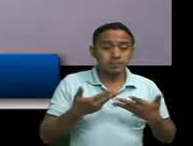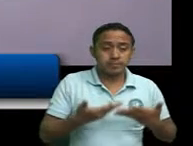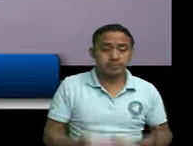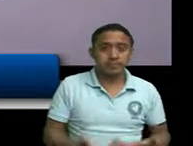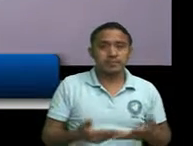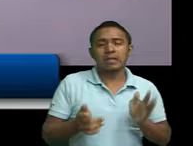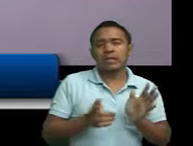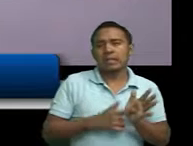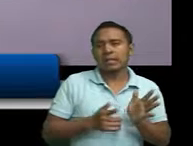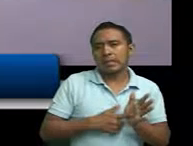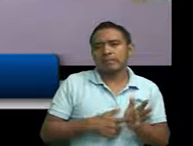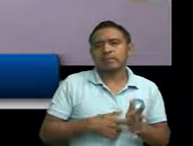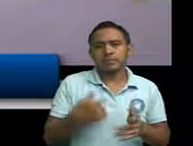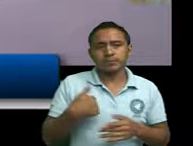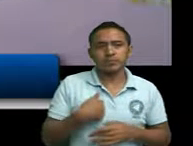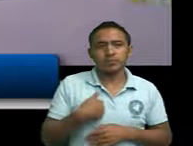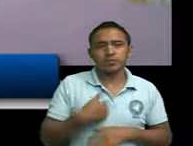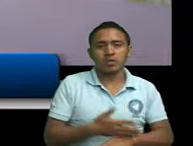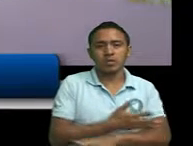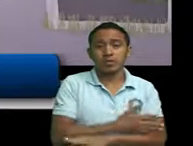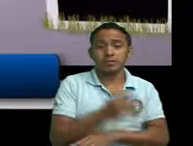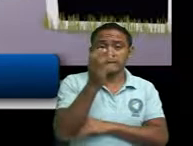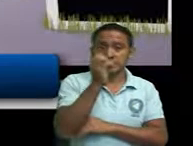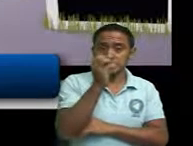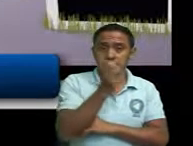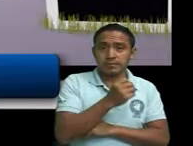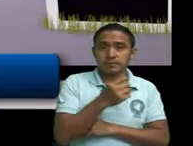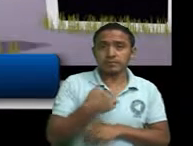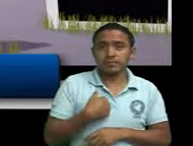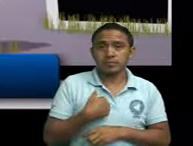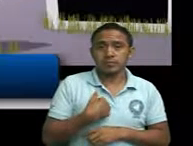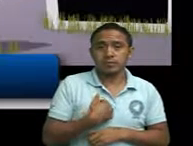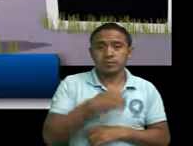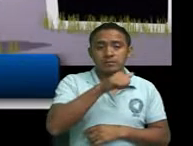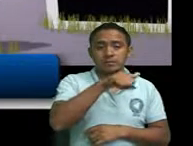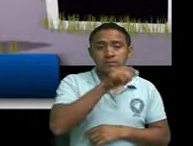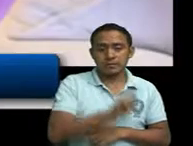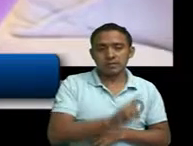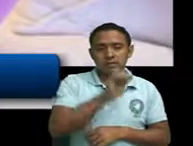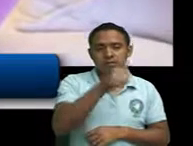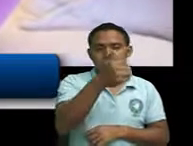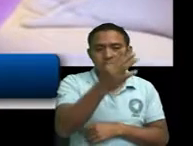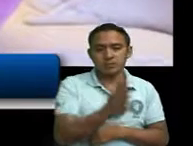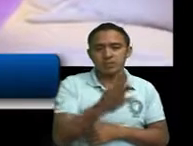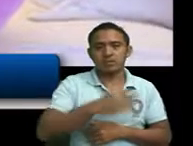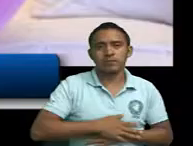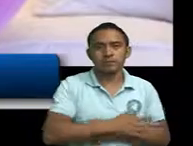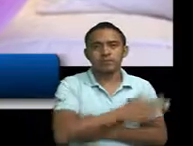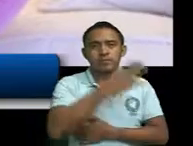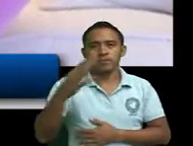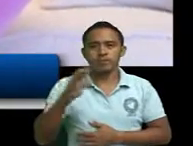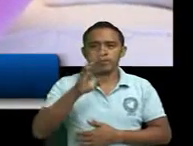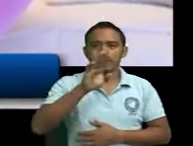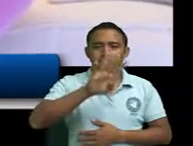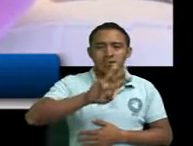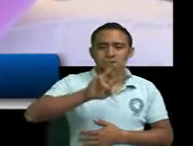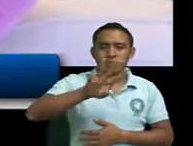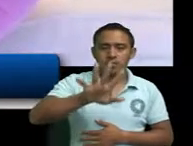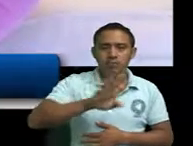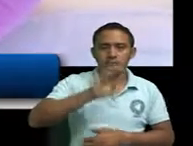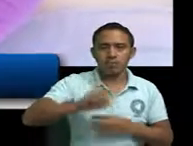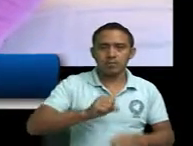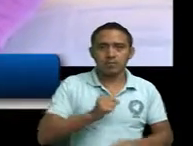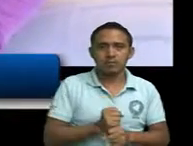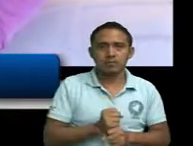si yo pesaba, por ejemplo, antes de los 30, 164, a los 34, 35 años ya estoy